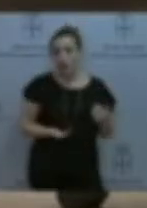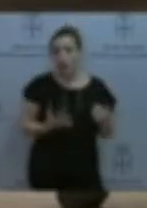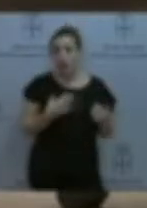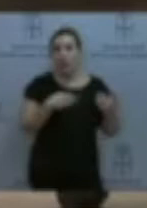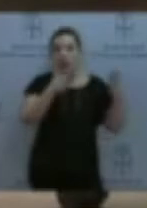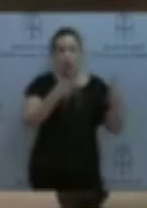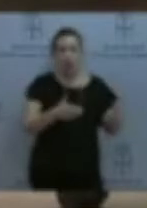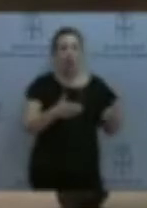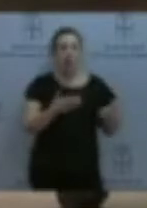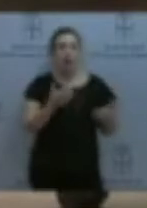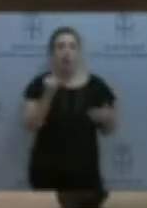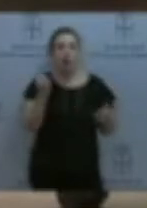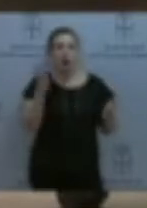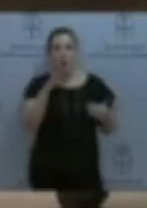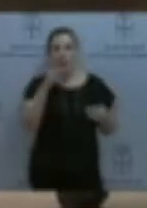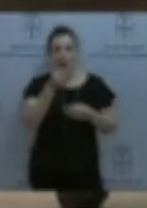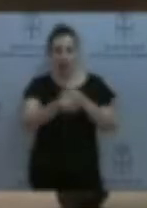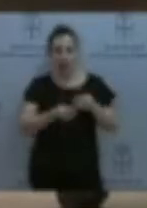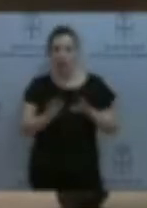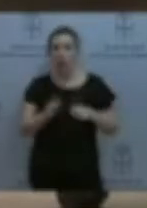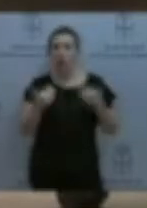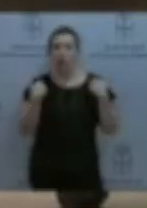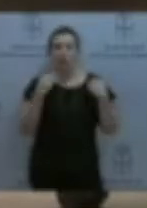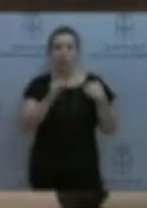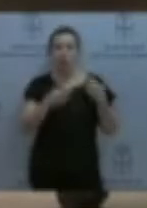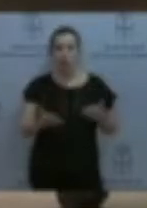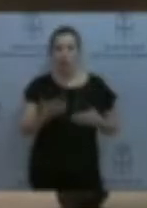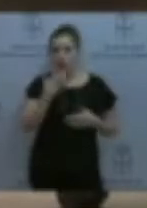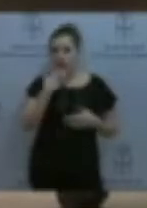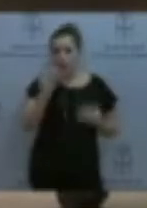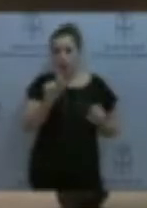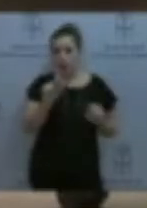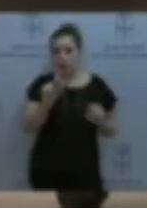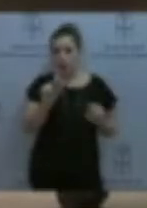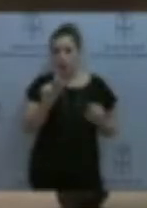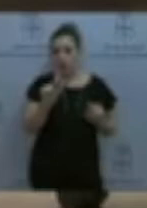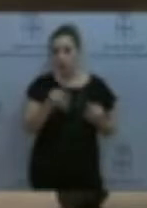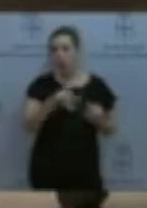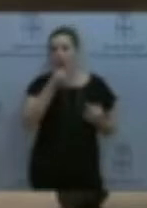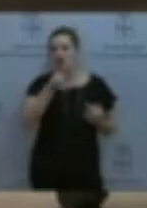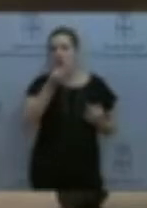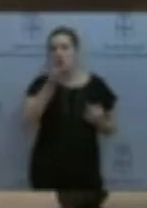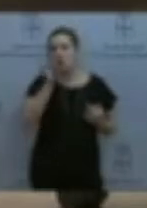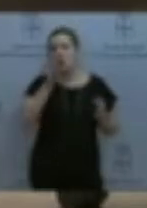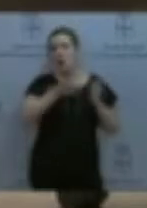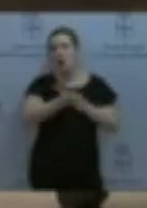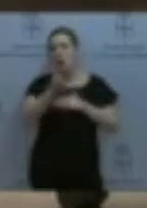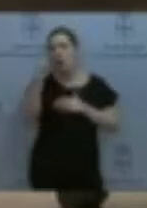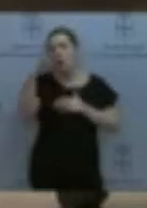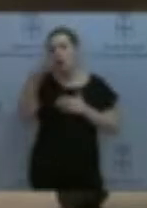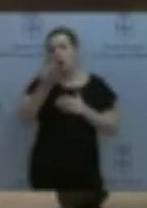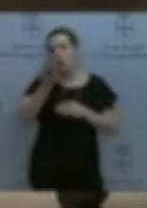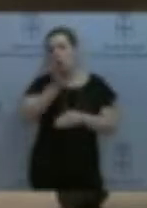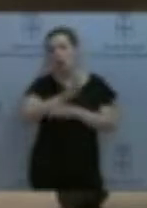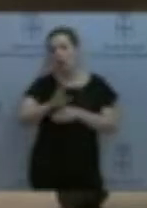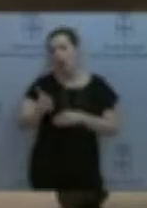suya es, por ejemplo, que no exista un discurso en el que única y exclusivamente se hable de la oferta, en el que única y exclusivamente se hable de